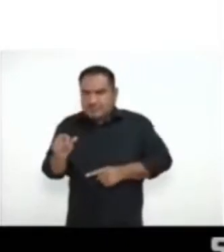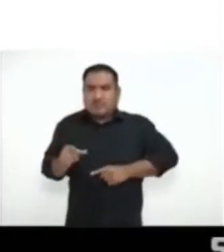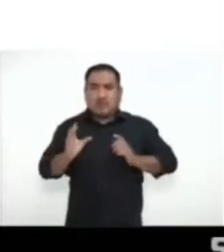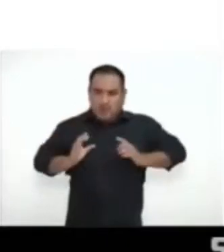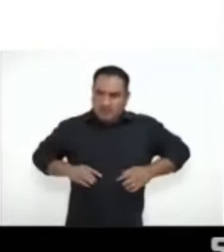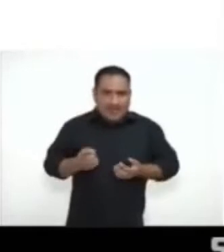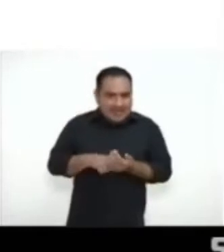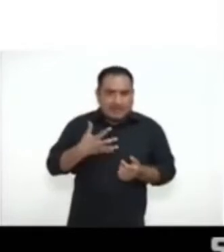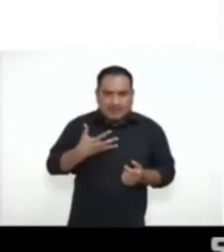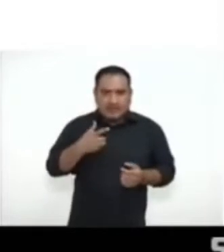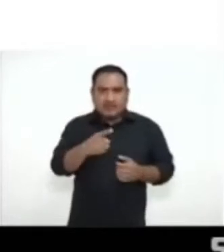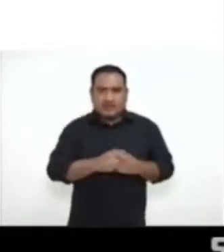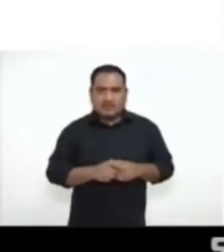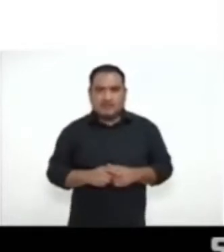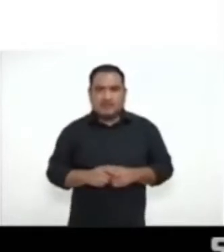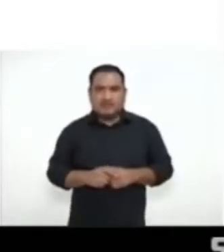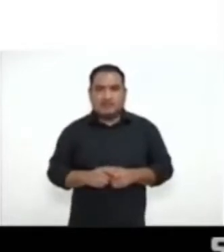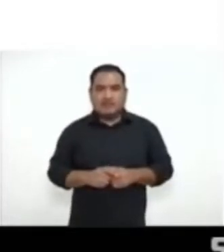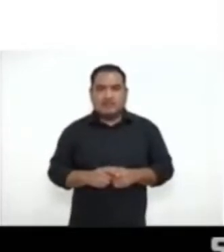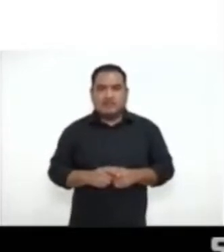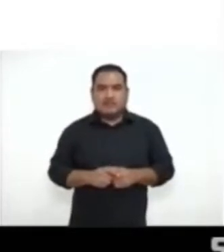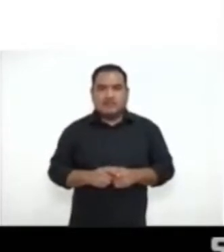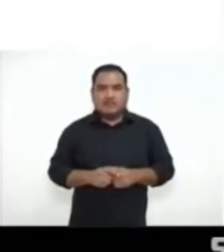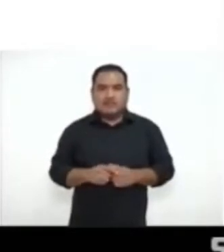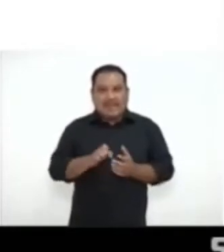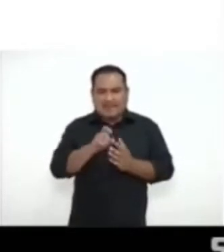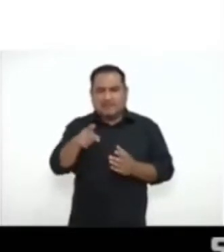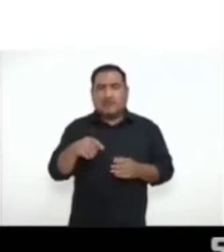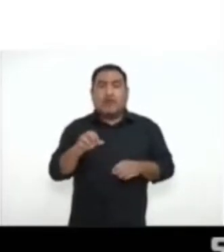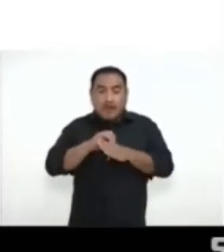La norepinefrina y la epinefrina